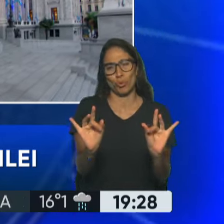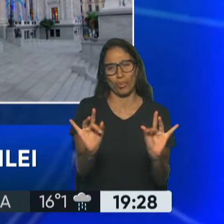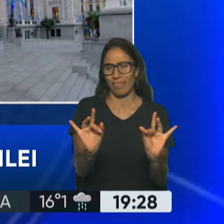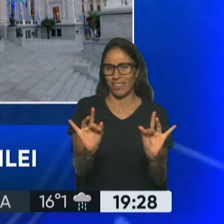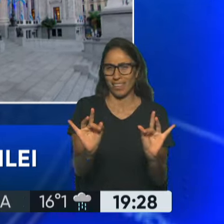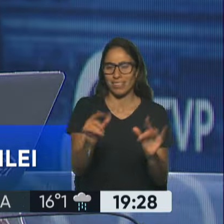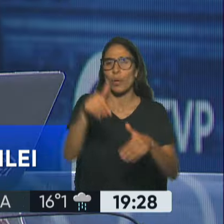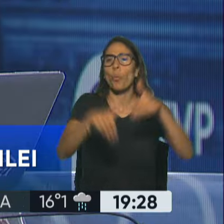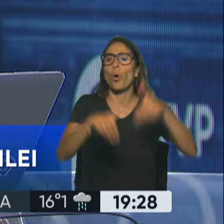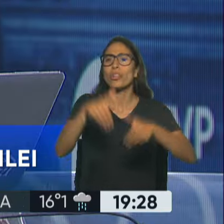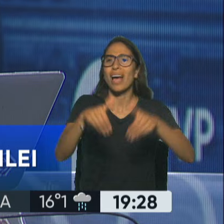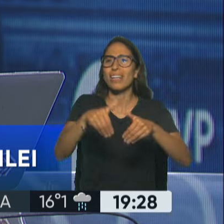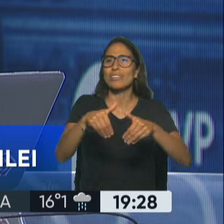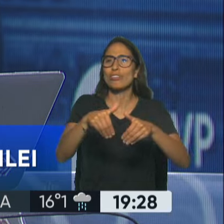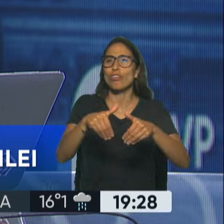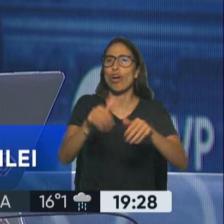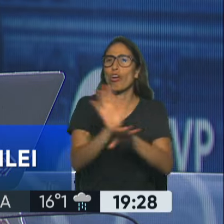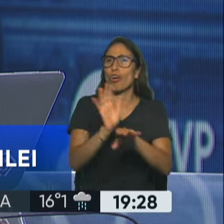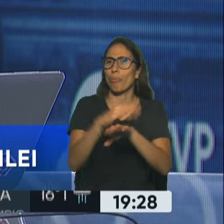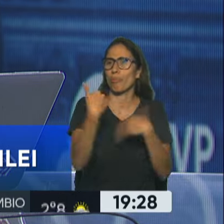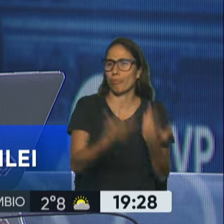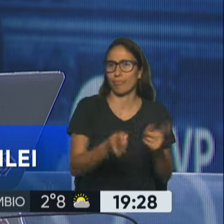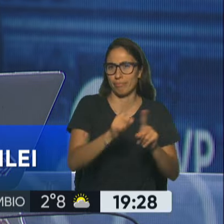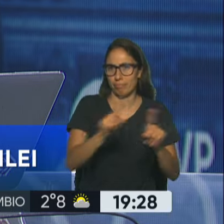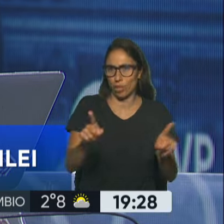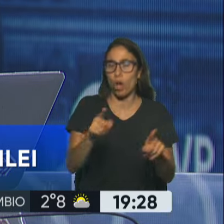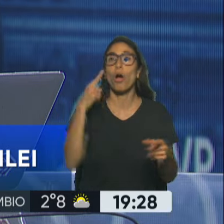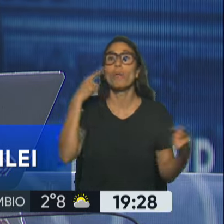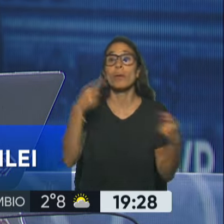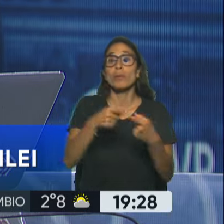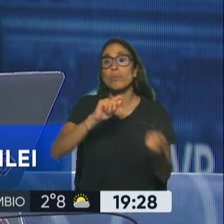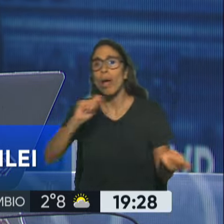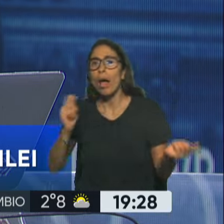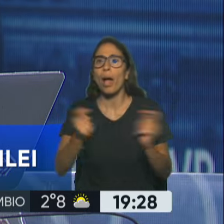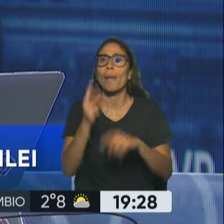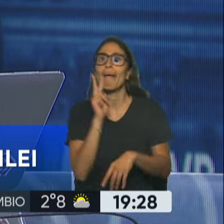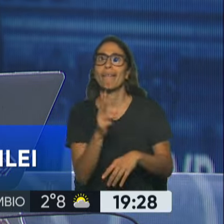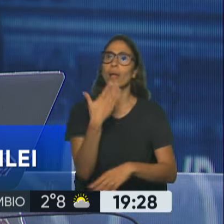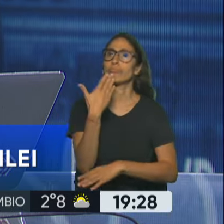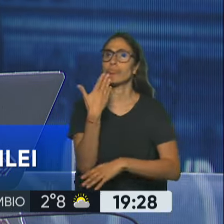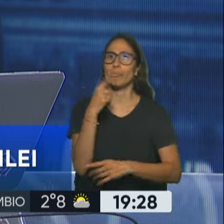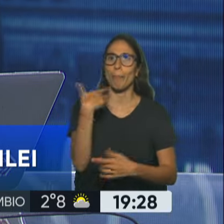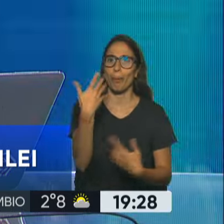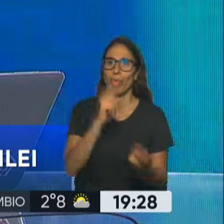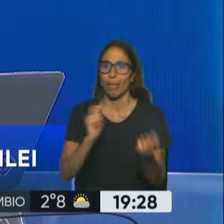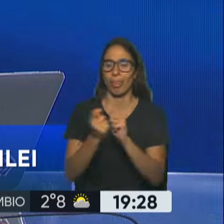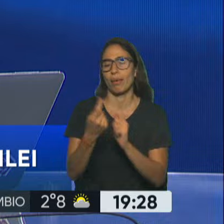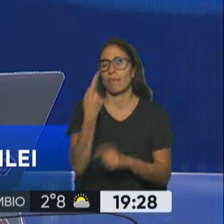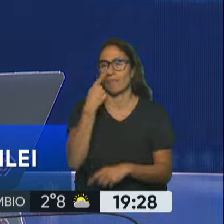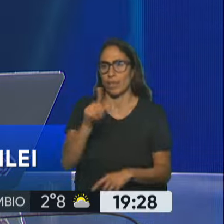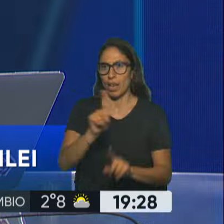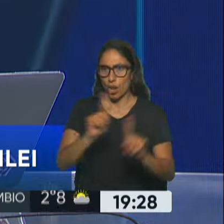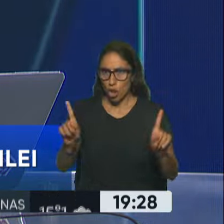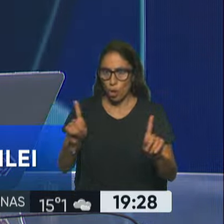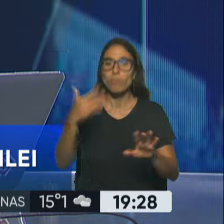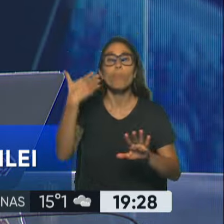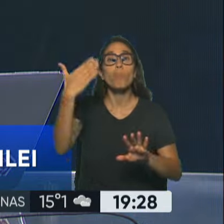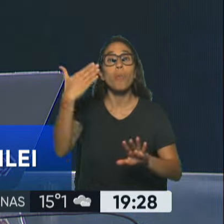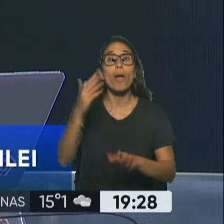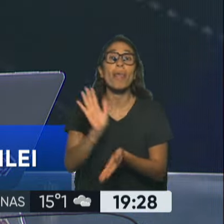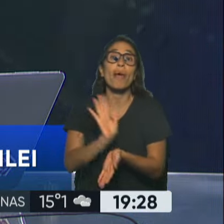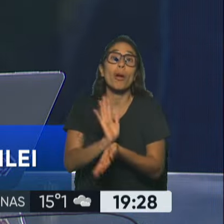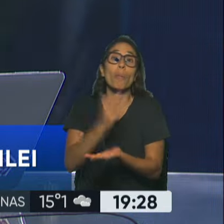en la votación particular no era una buena noticia trataron de revertirlo en términos discursivos Pero puede haber una nueva ley Ómnibus Acá hay dos opciones hay